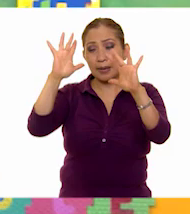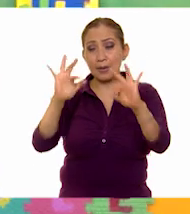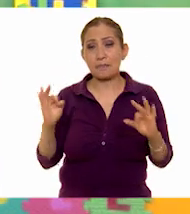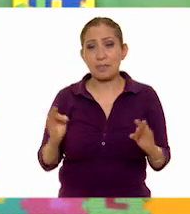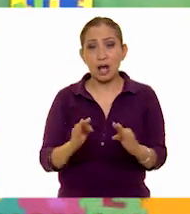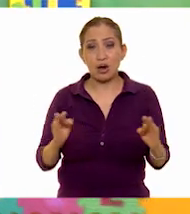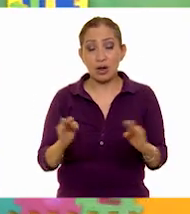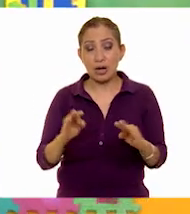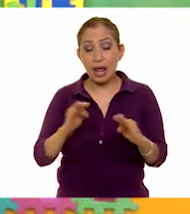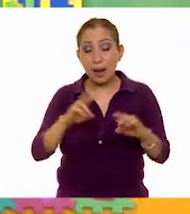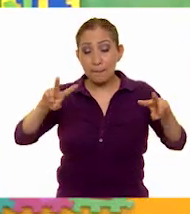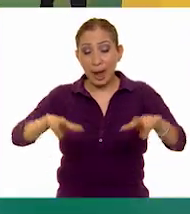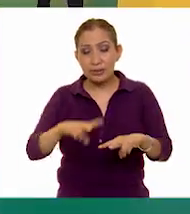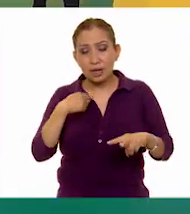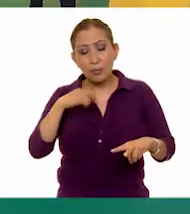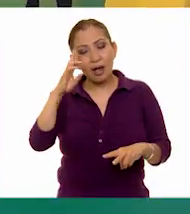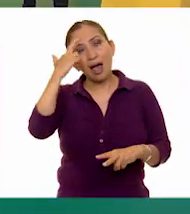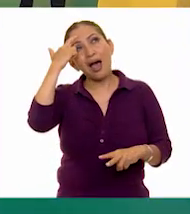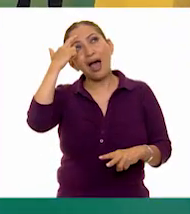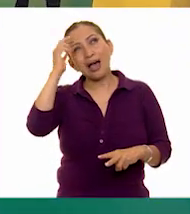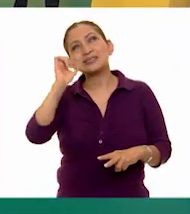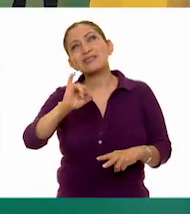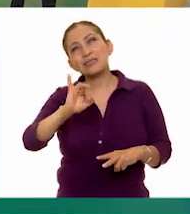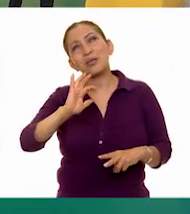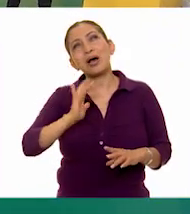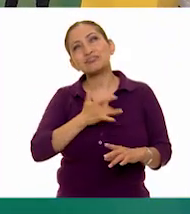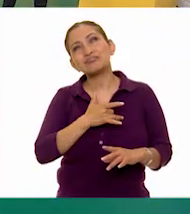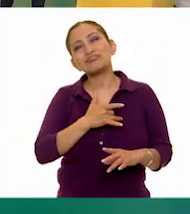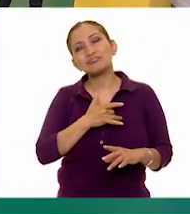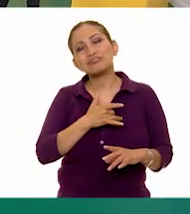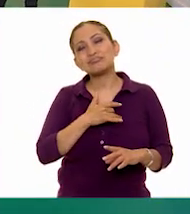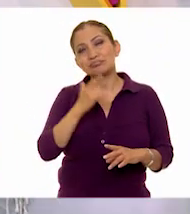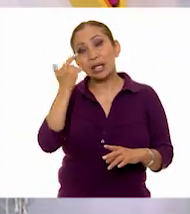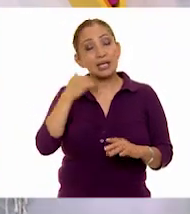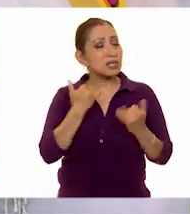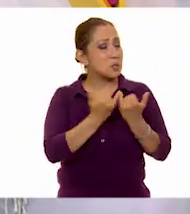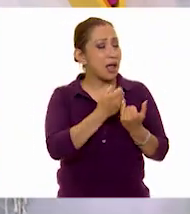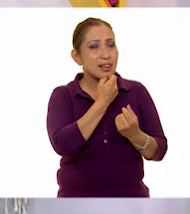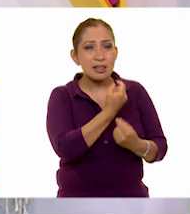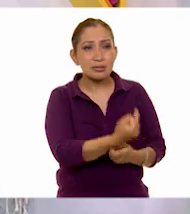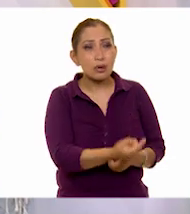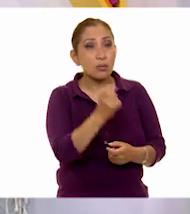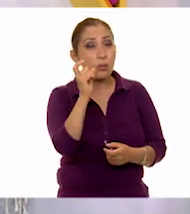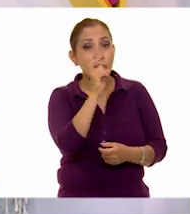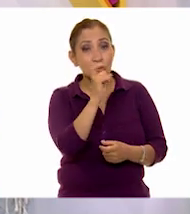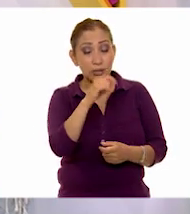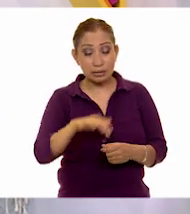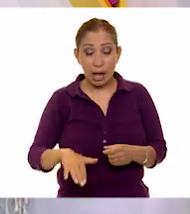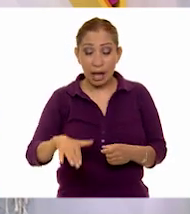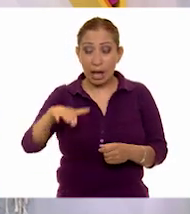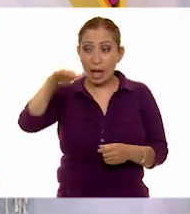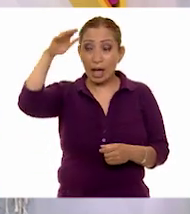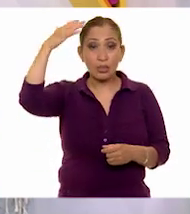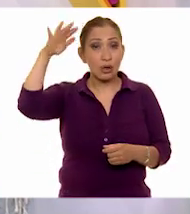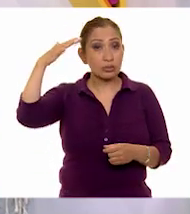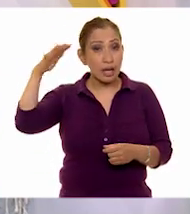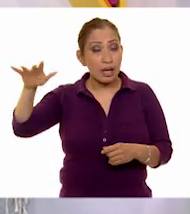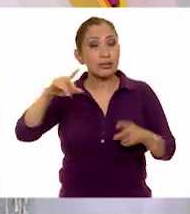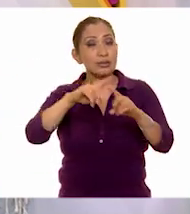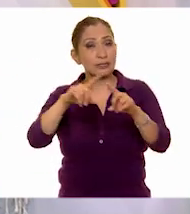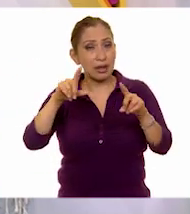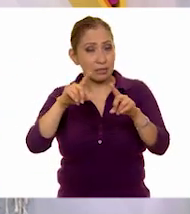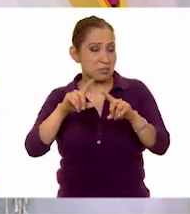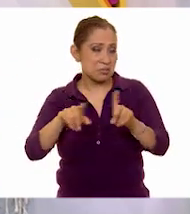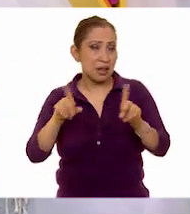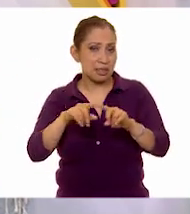valle con mucho cariño. Eso pasa desde la niñez y hasta que somos grandes en varias